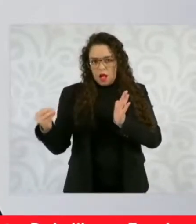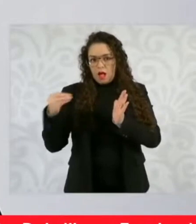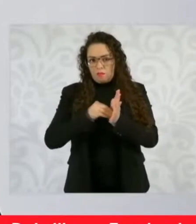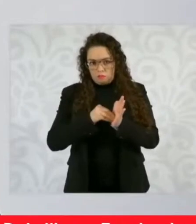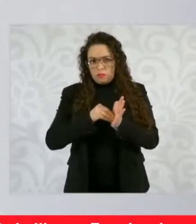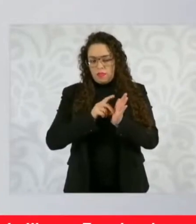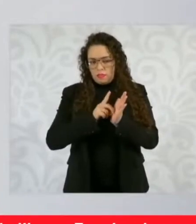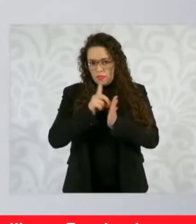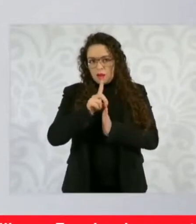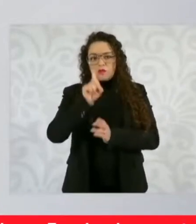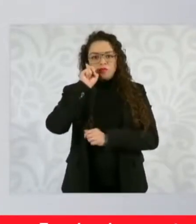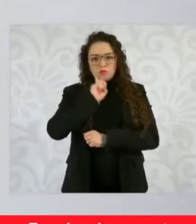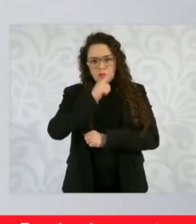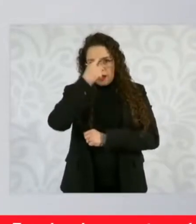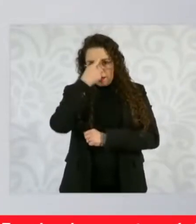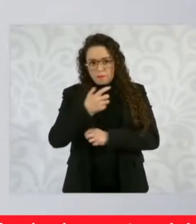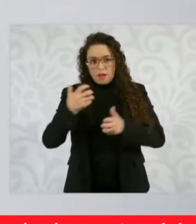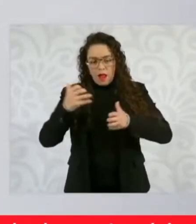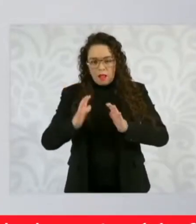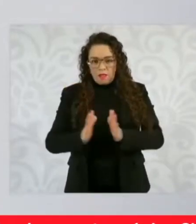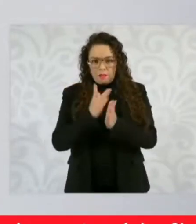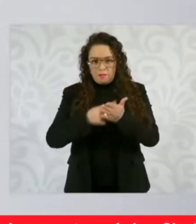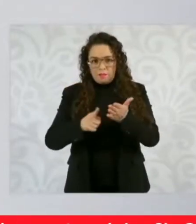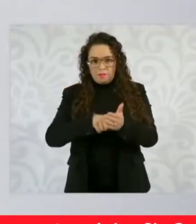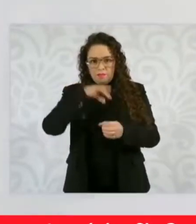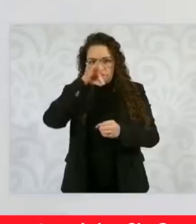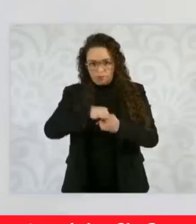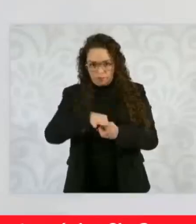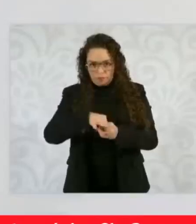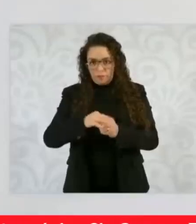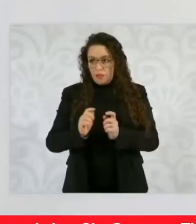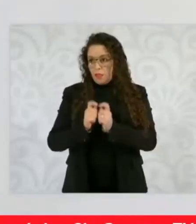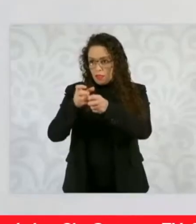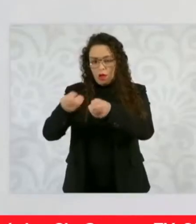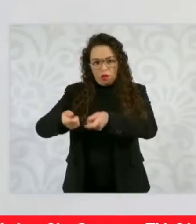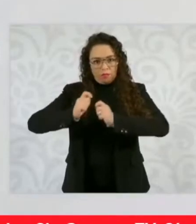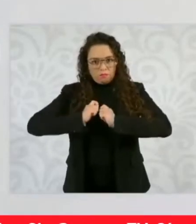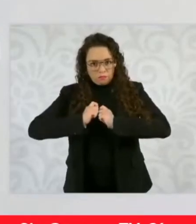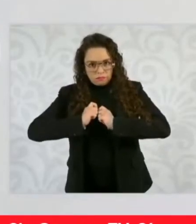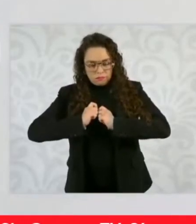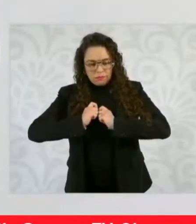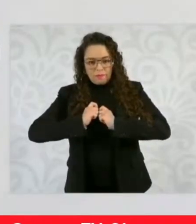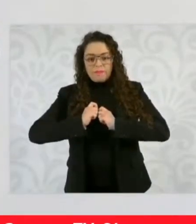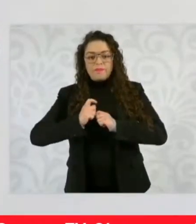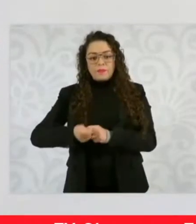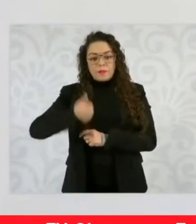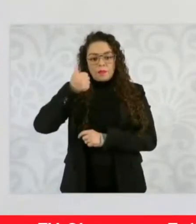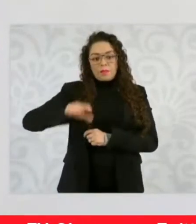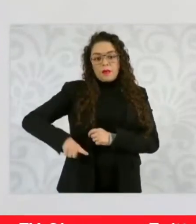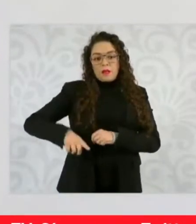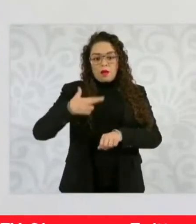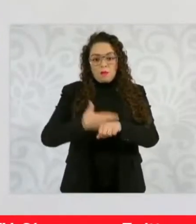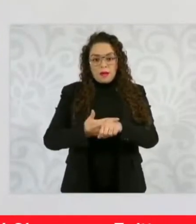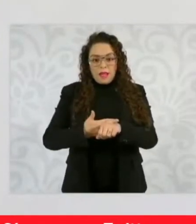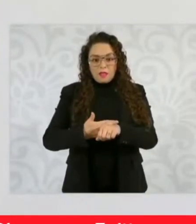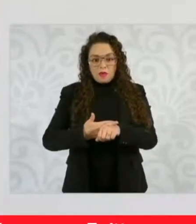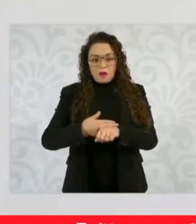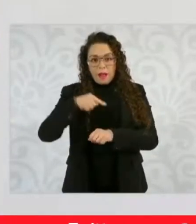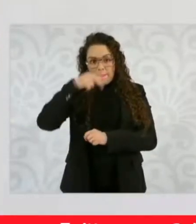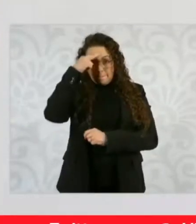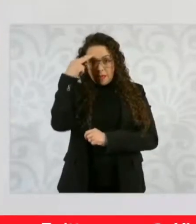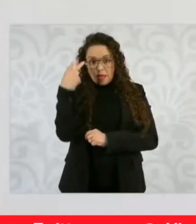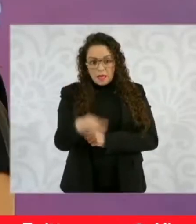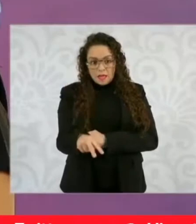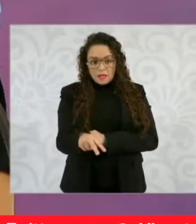a votar y ser votadas. Va a ser hasta 1979 que vamos a tener a la primera gobernadora del país por